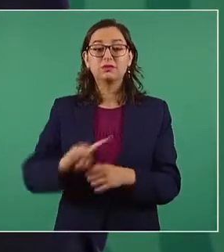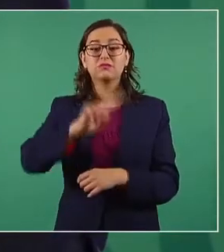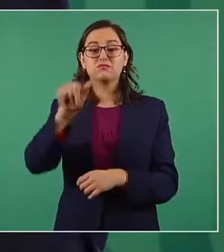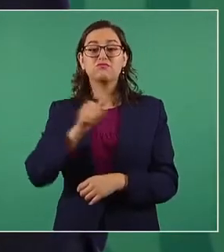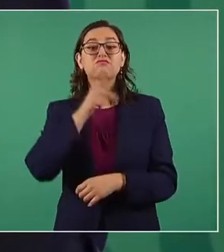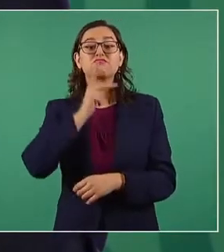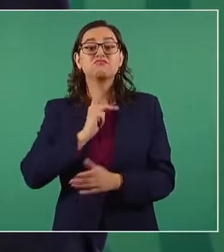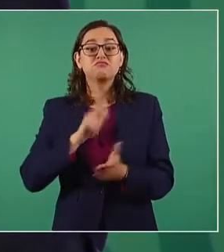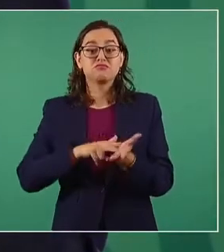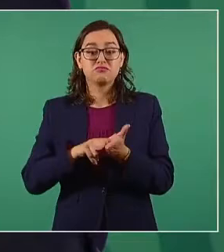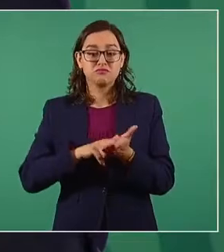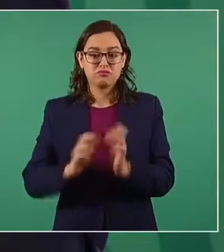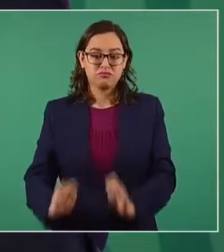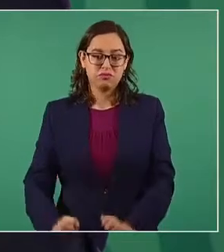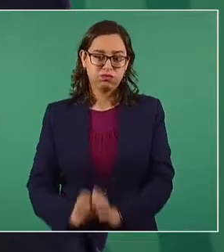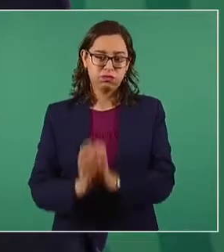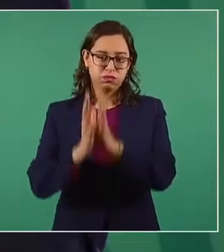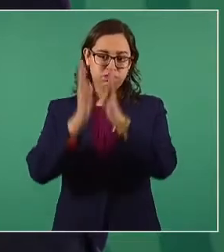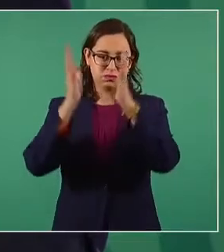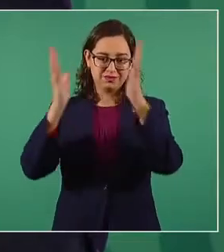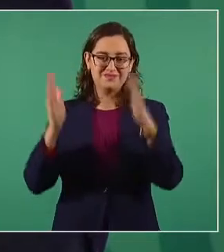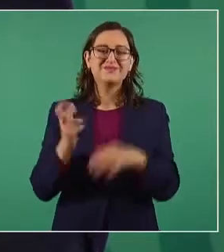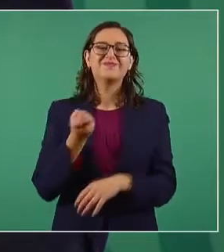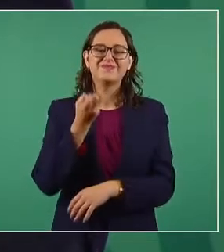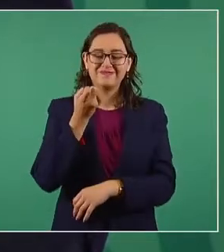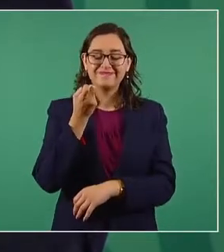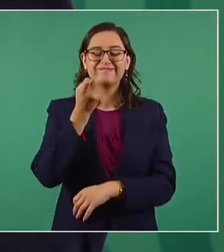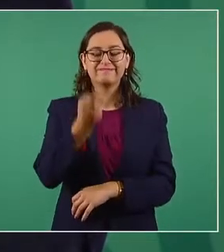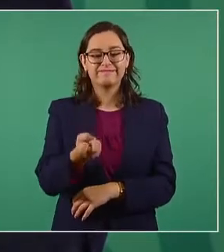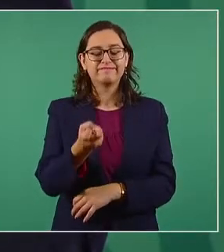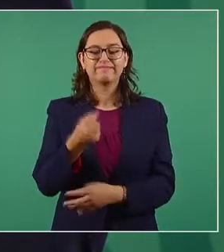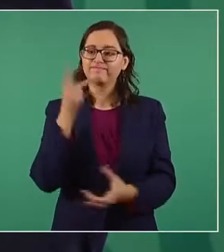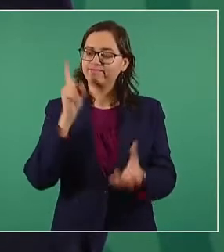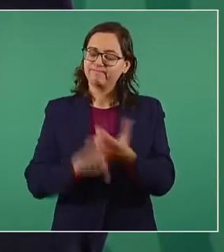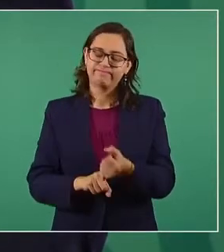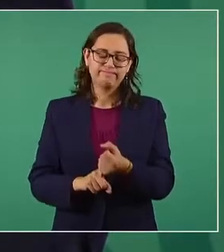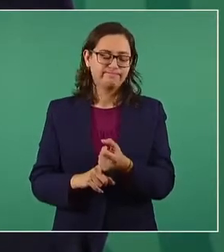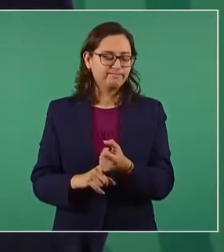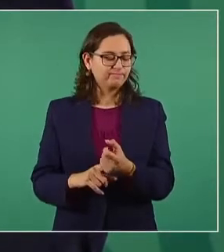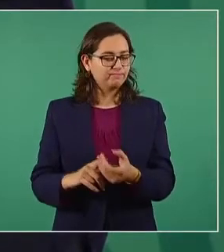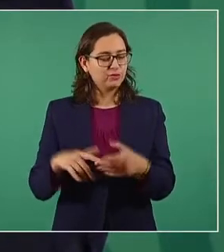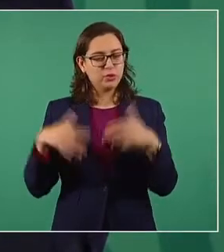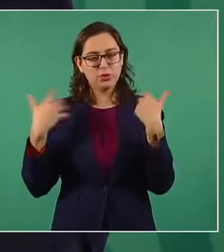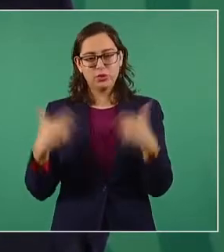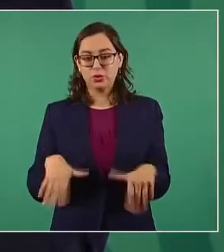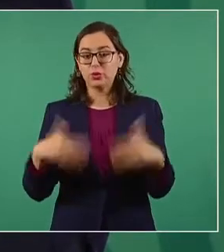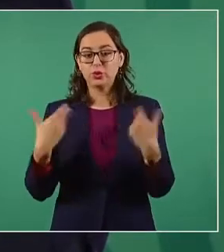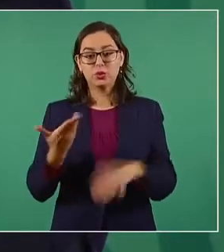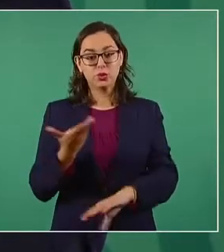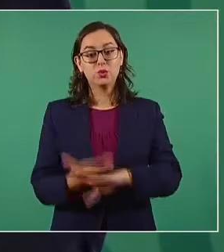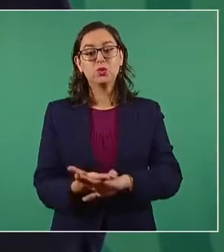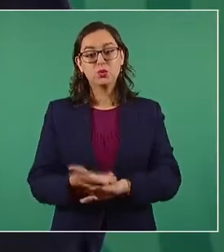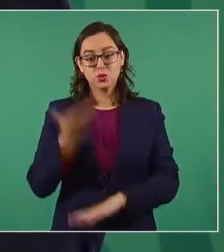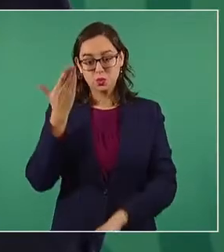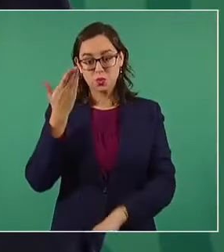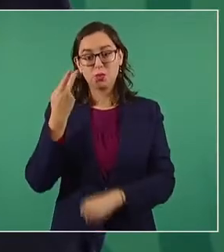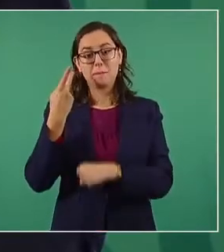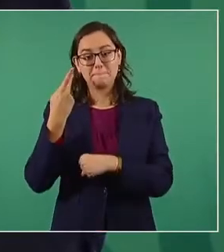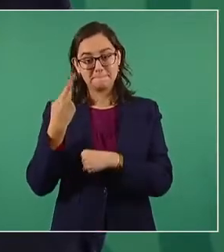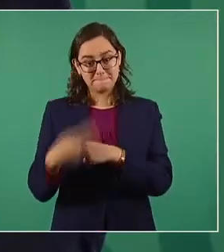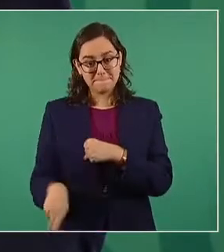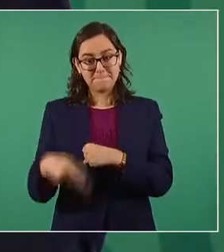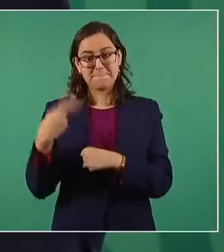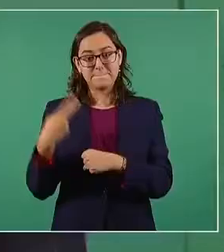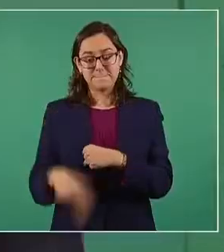y toda esa operación es muy riesgosa. Por eso